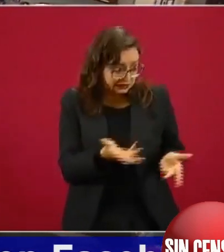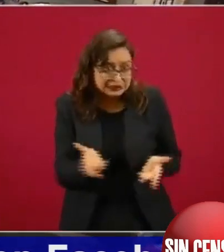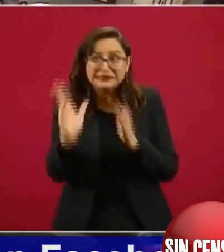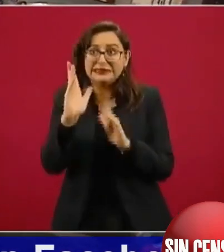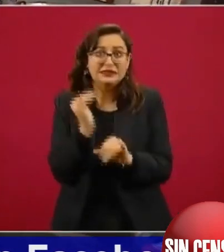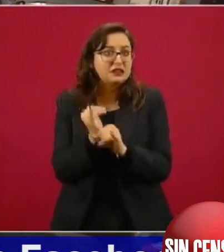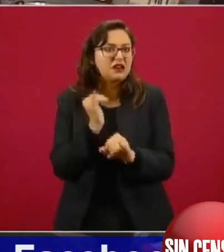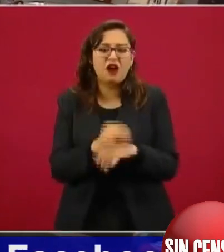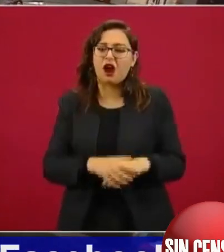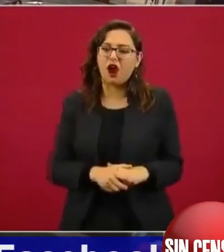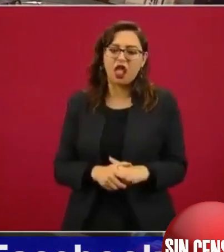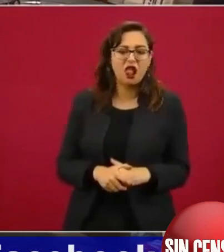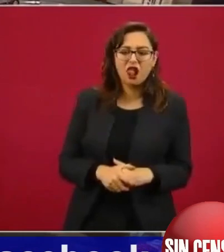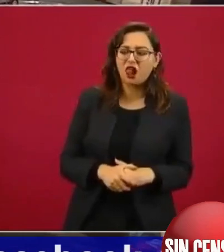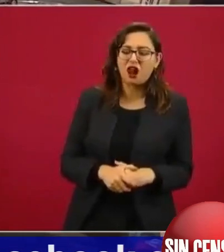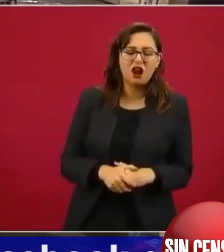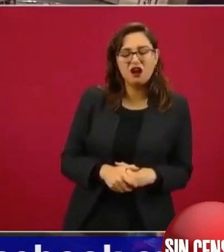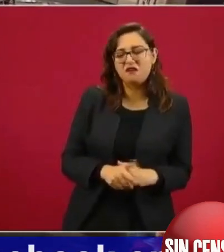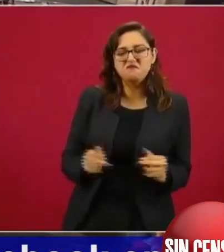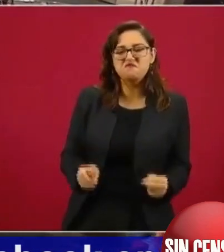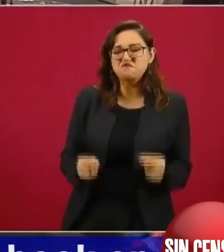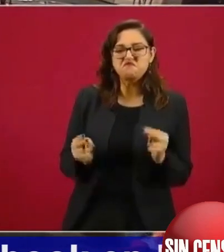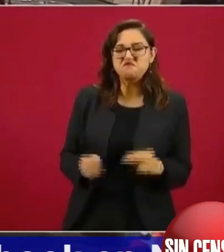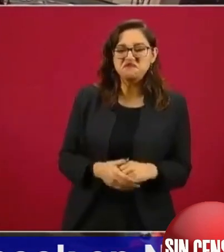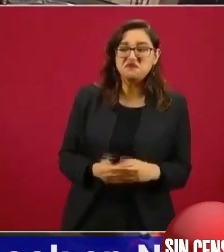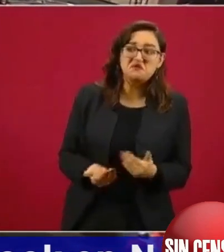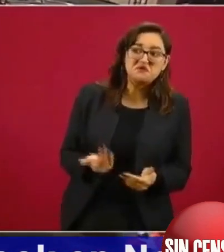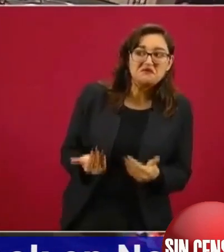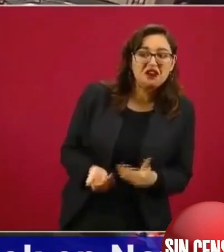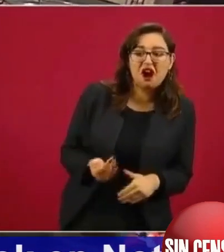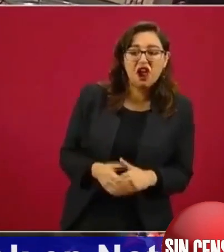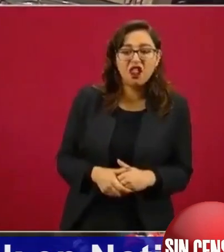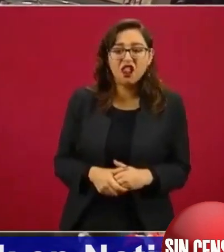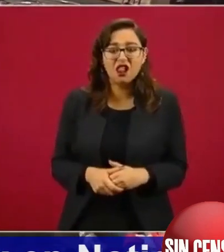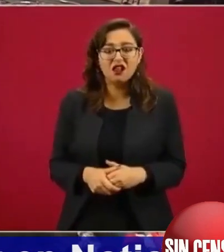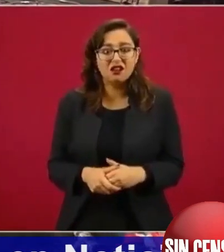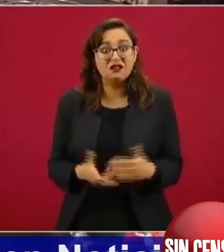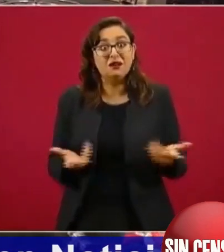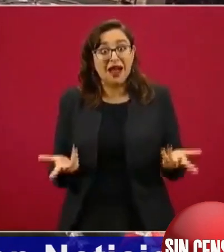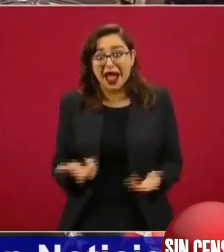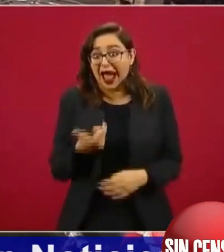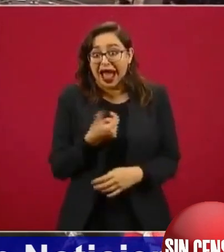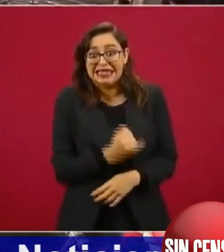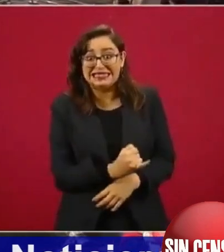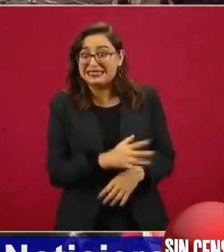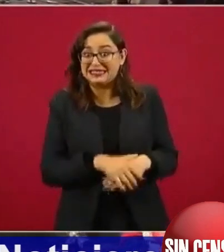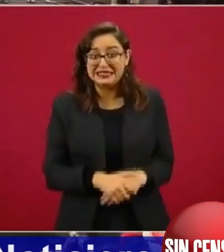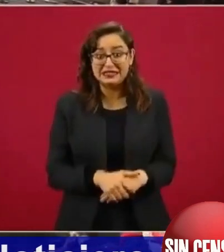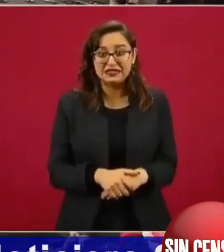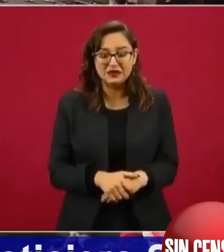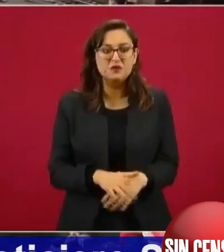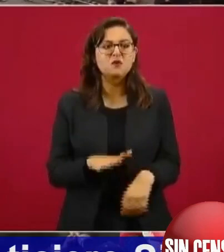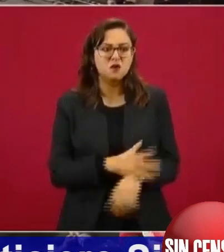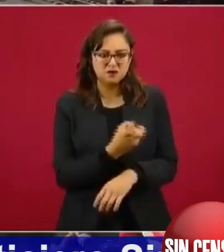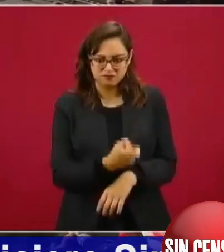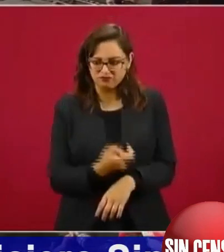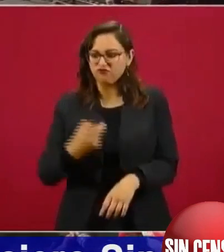apartados, porque no es negocio. Por eso va a haber internet